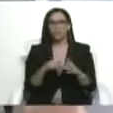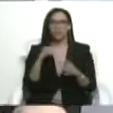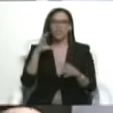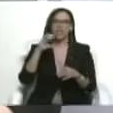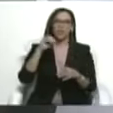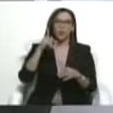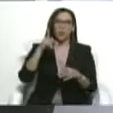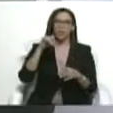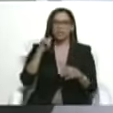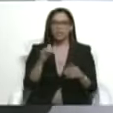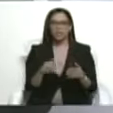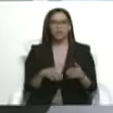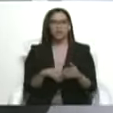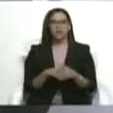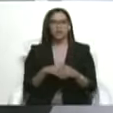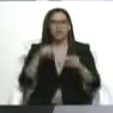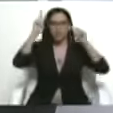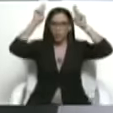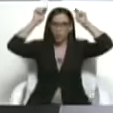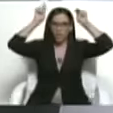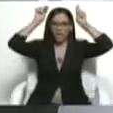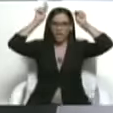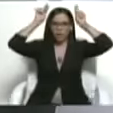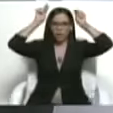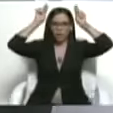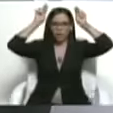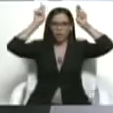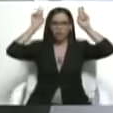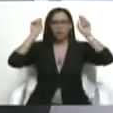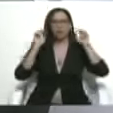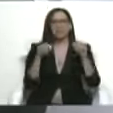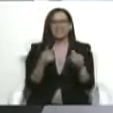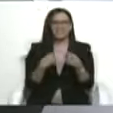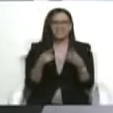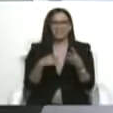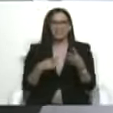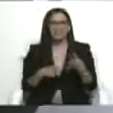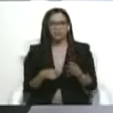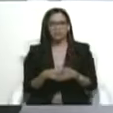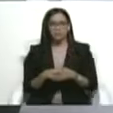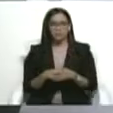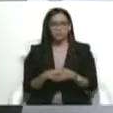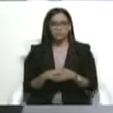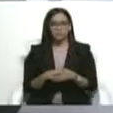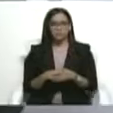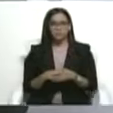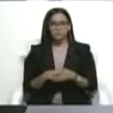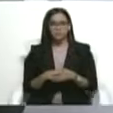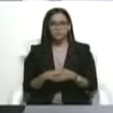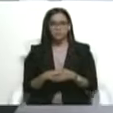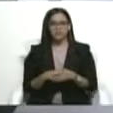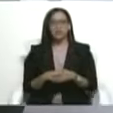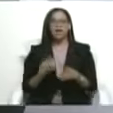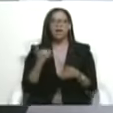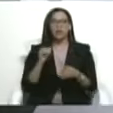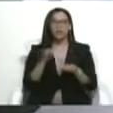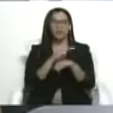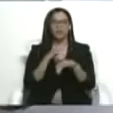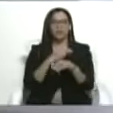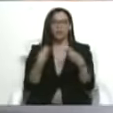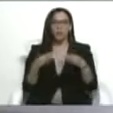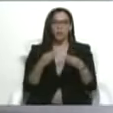liderada por el Conejo, que si por el Javierito, etcétera. Y allí hay un Ministerio Público